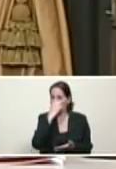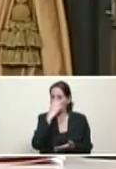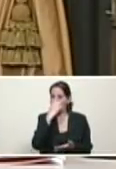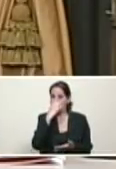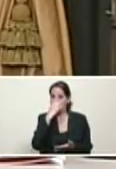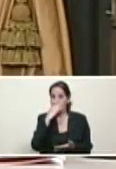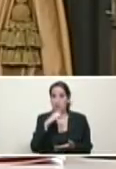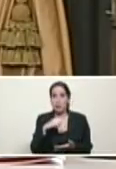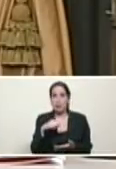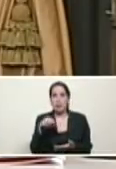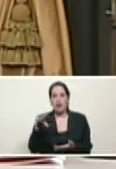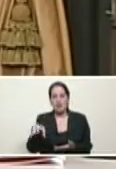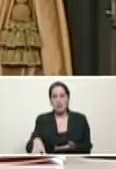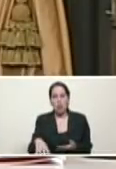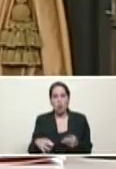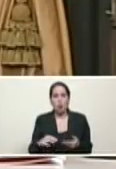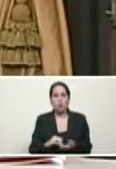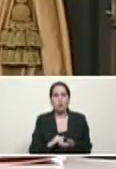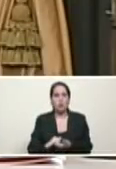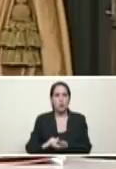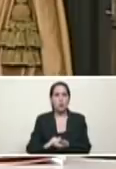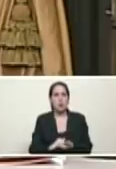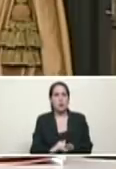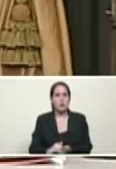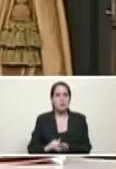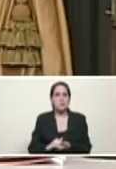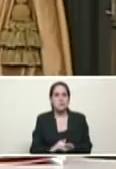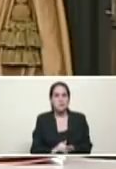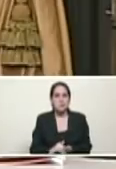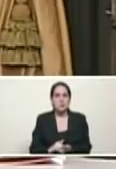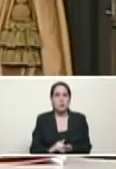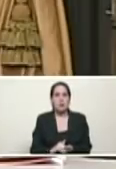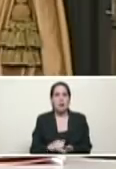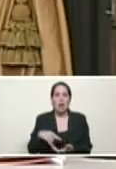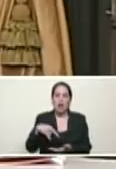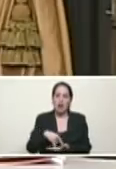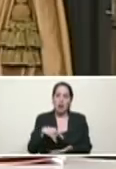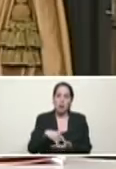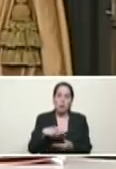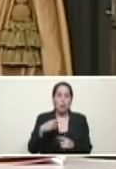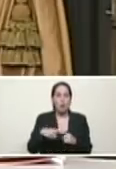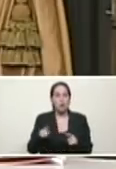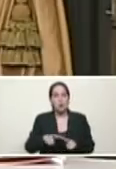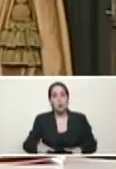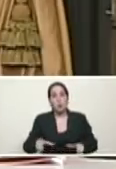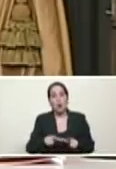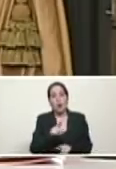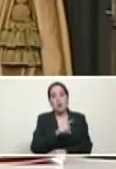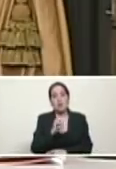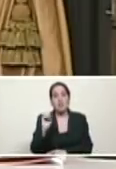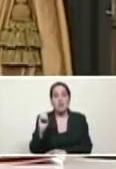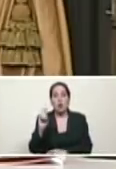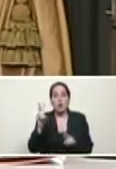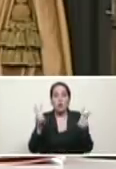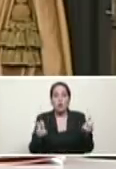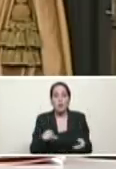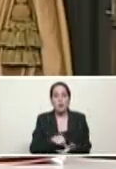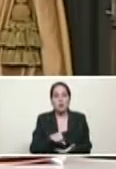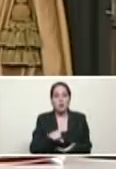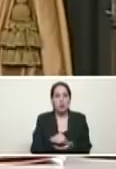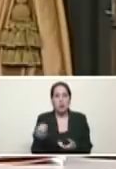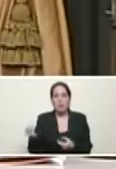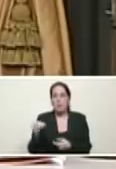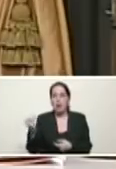Pampanito, Estado Trujillo, y Guacara, Estado Carabobo, las 10 nuevas ciudades que se incorporan a la